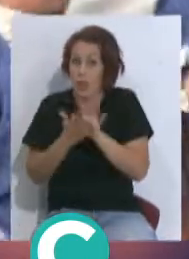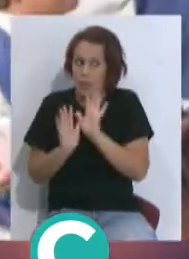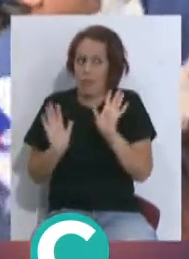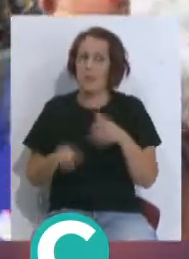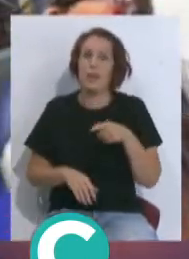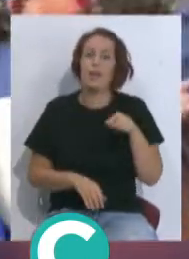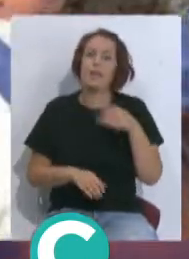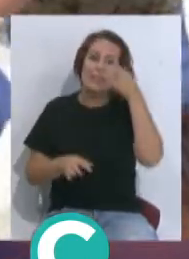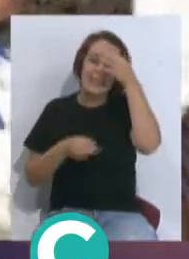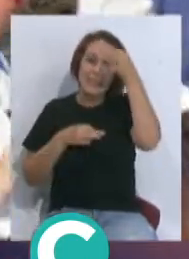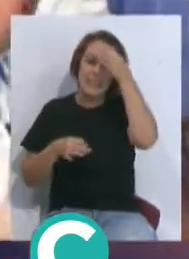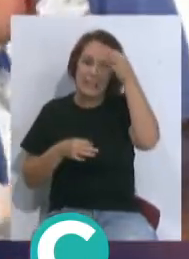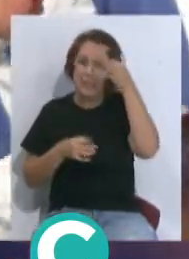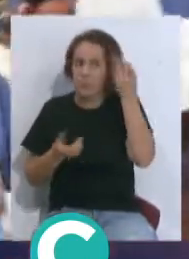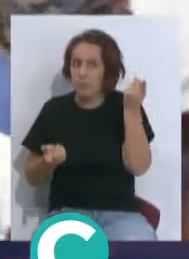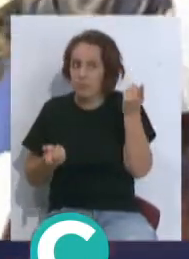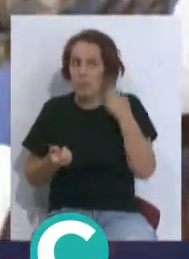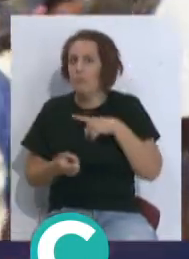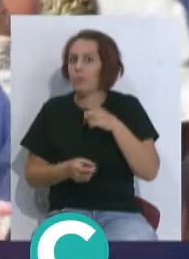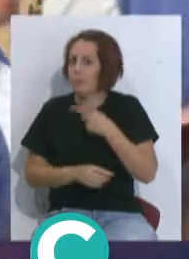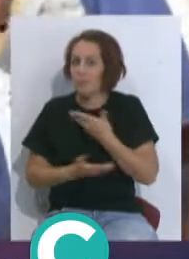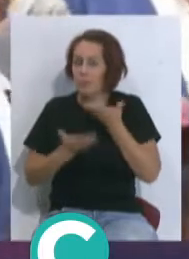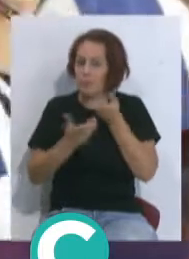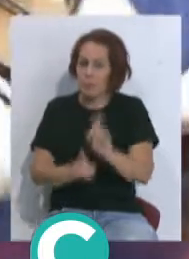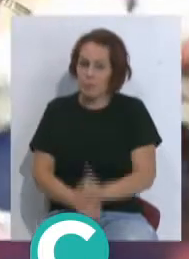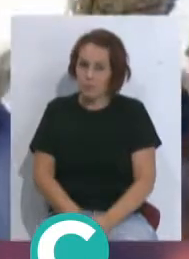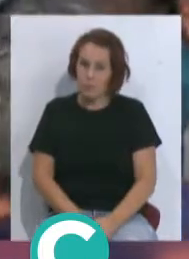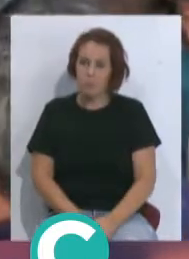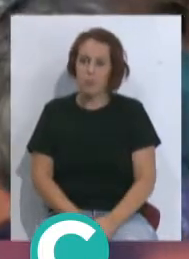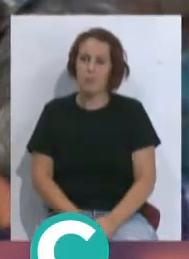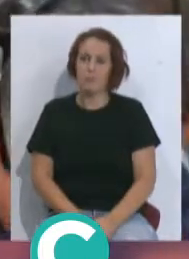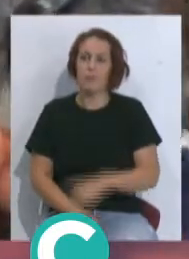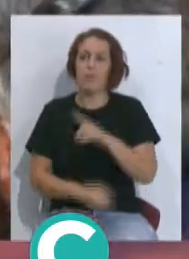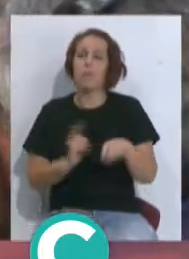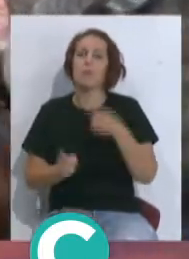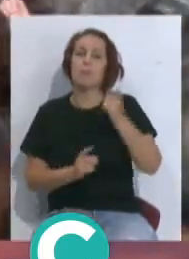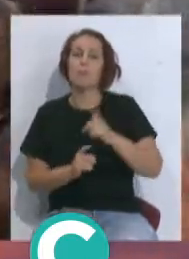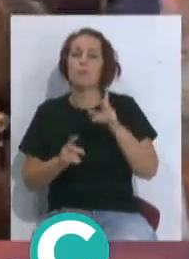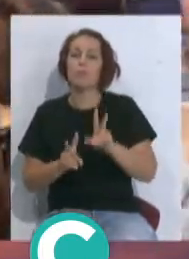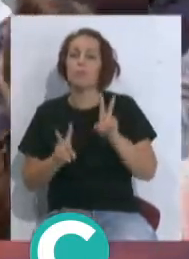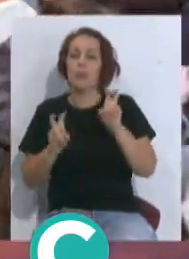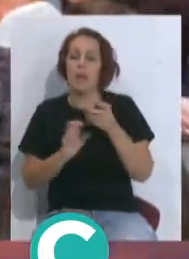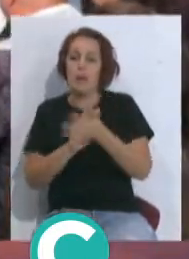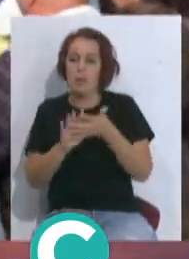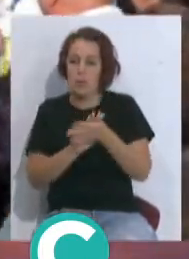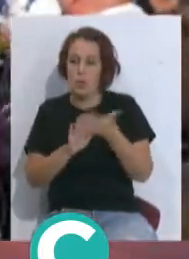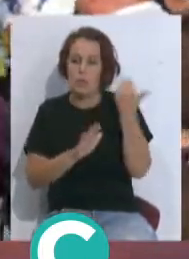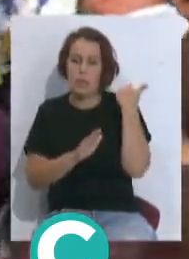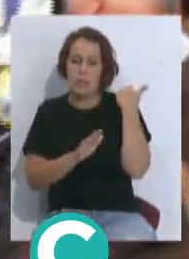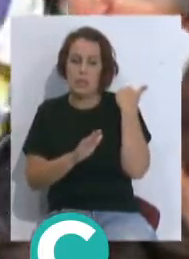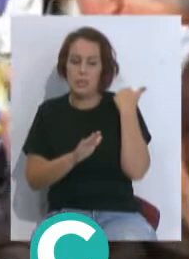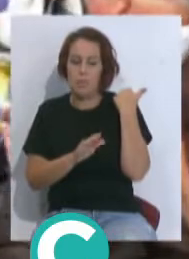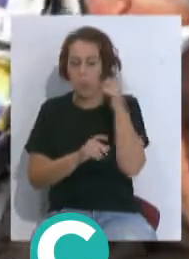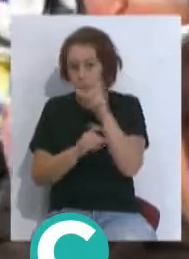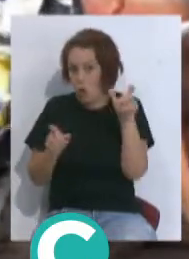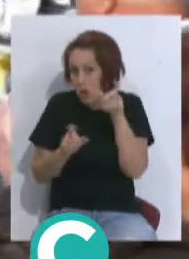hay muchos detalles secundarios que no ayudan a la celebración. El tema, no, lo que hablamos antes de la